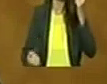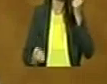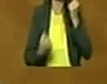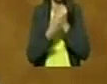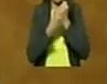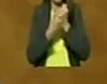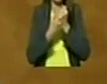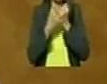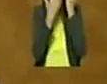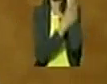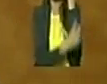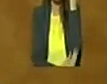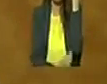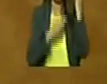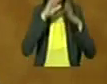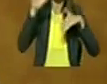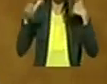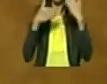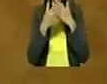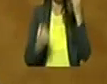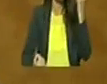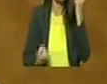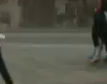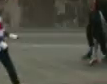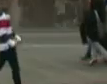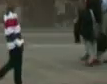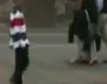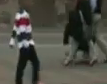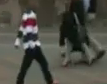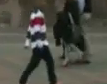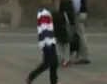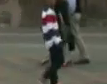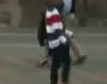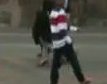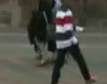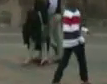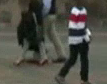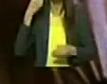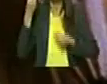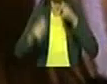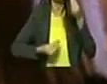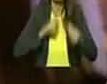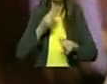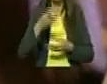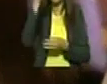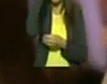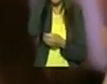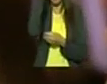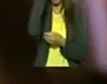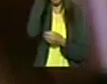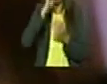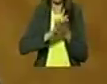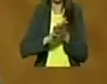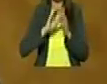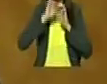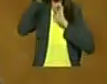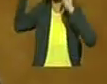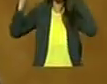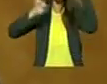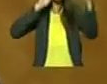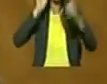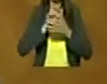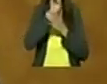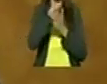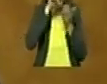condiciones de la deuda externa, destaca la gestión de créditos con 2 instituciones de financiamiento internacional. Por